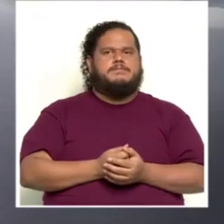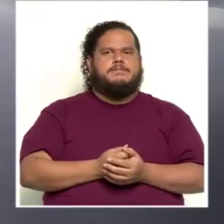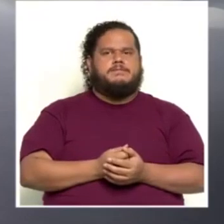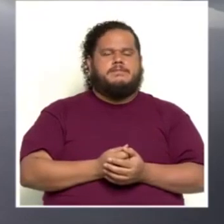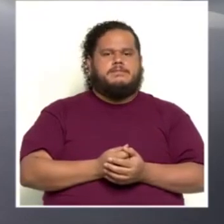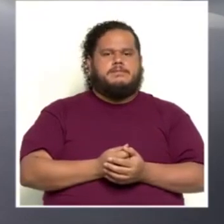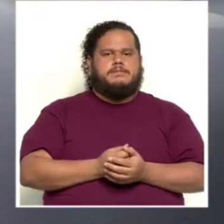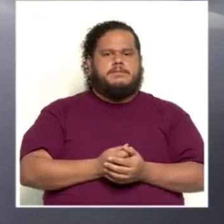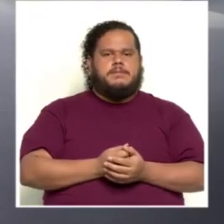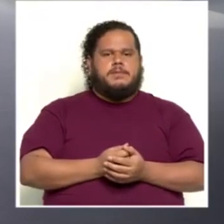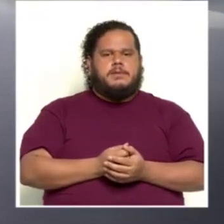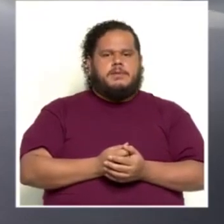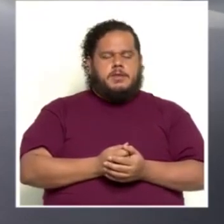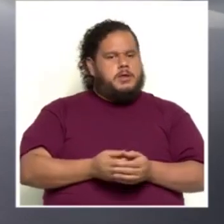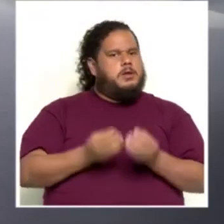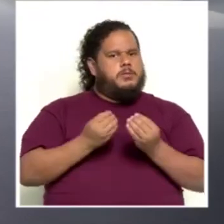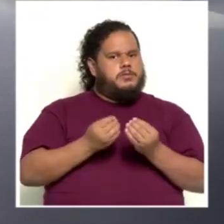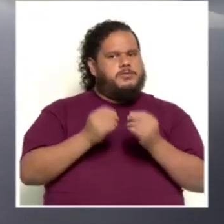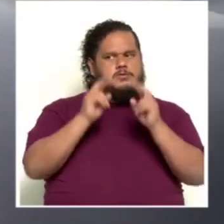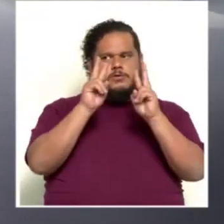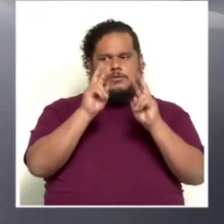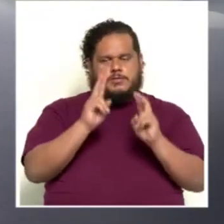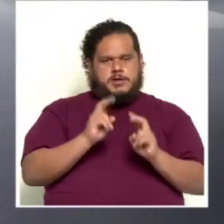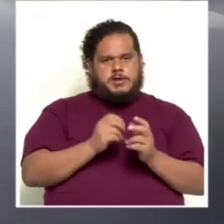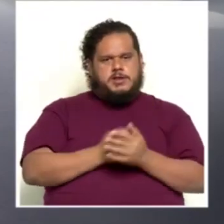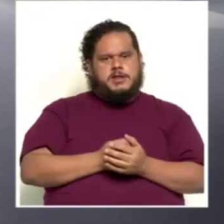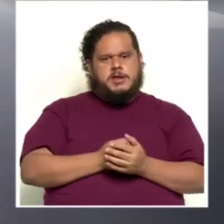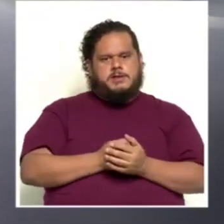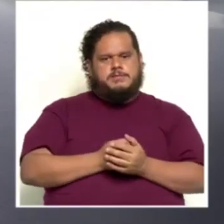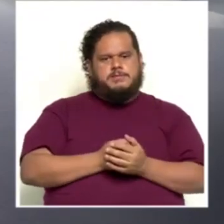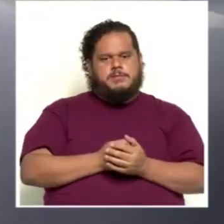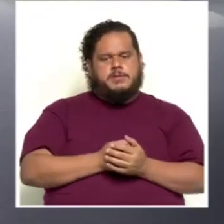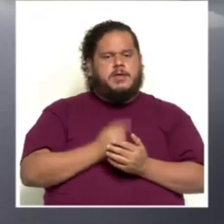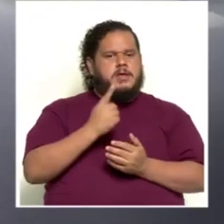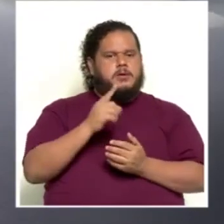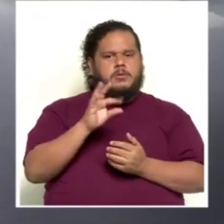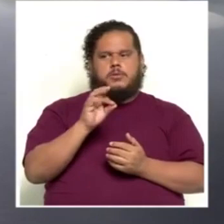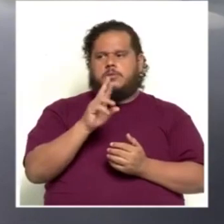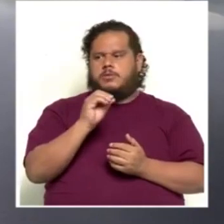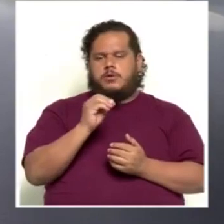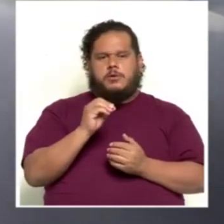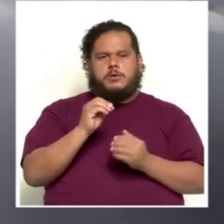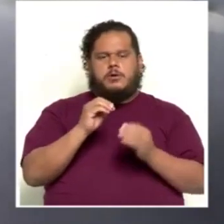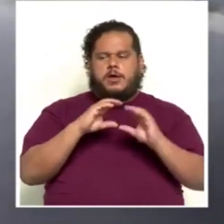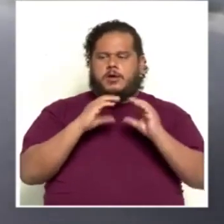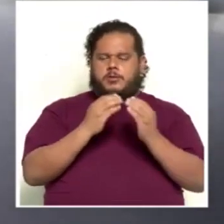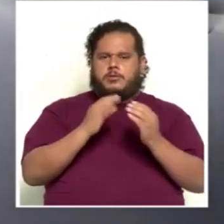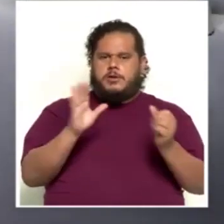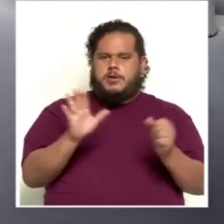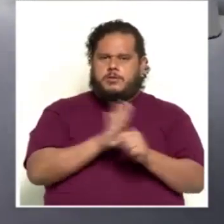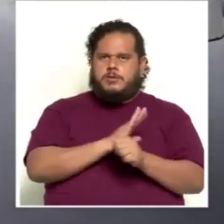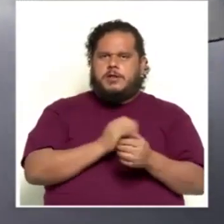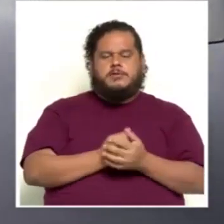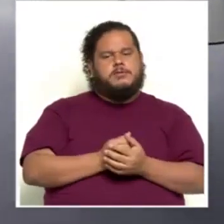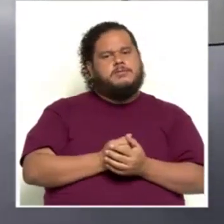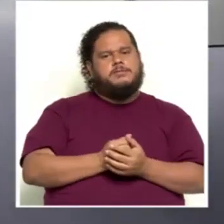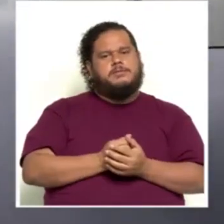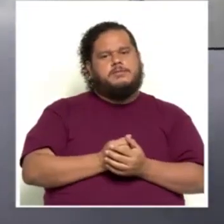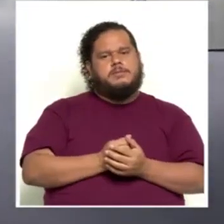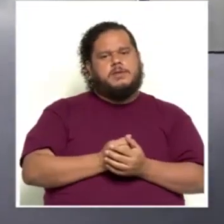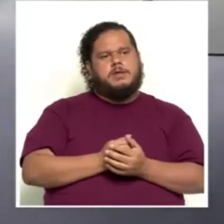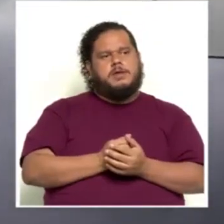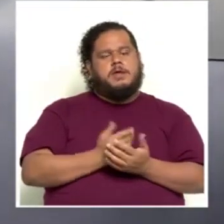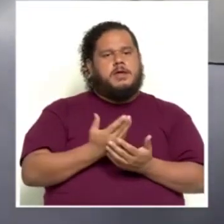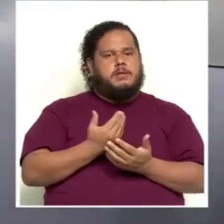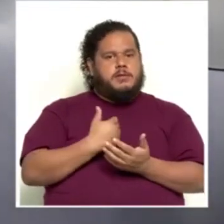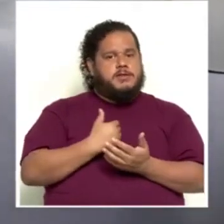Muchísimo por analizar en un foro, en un bloque completo. Vamos